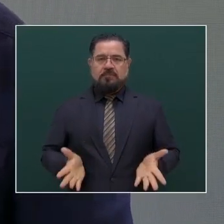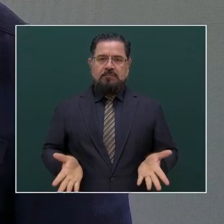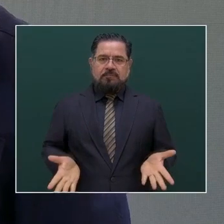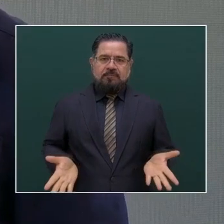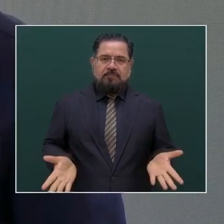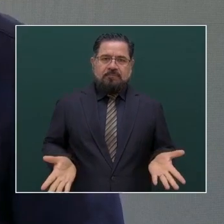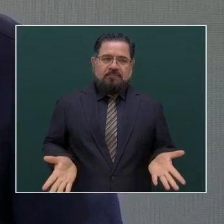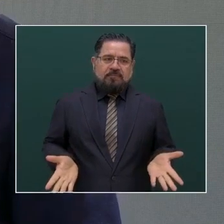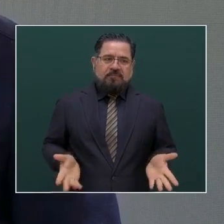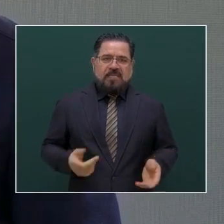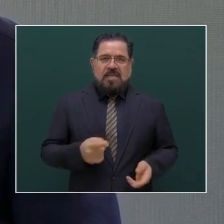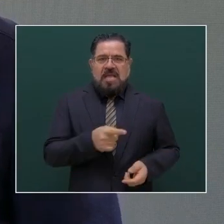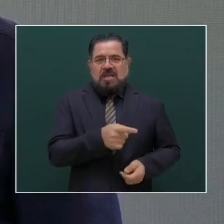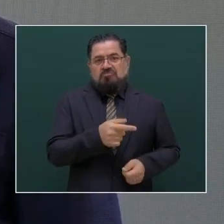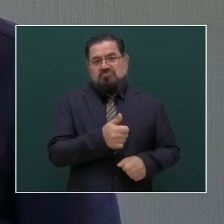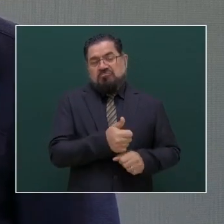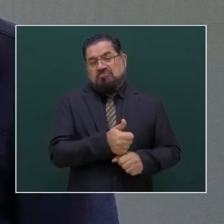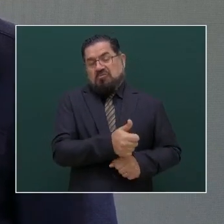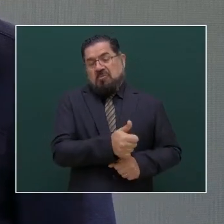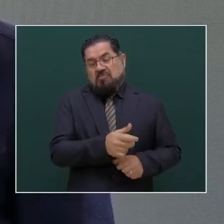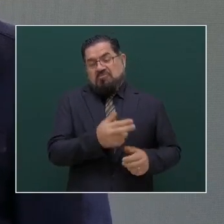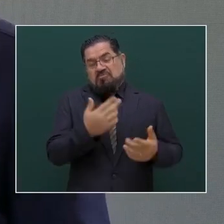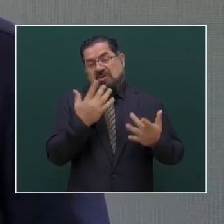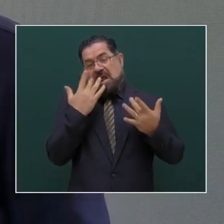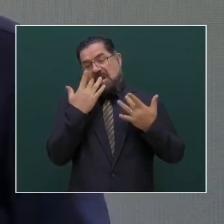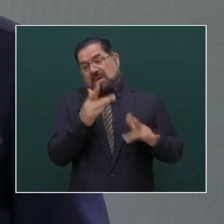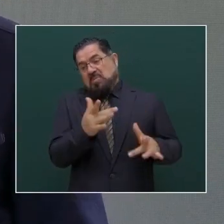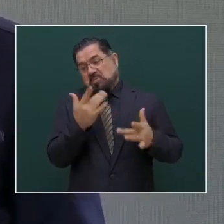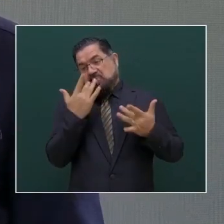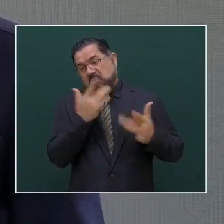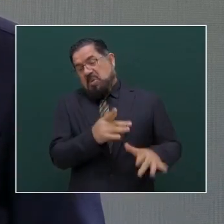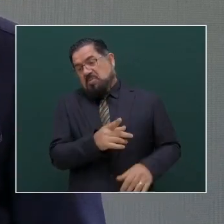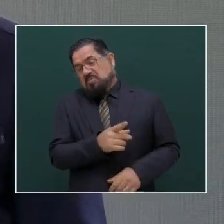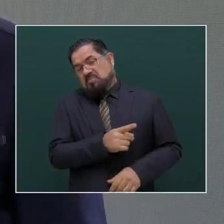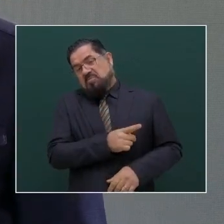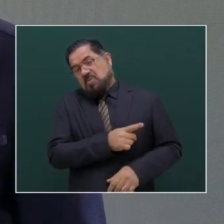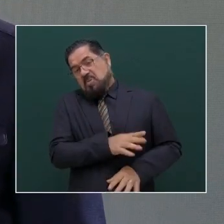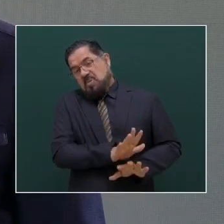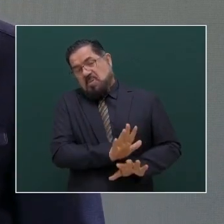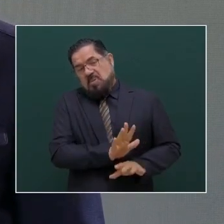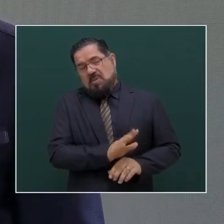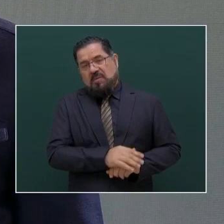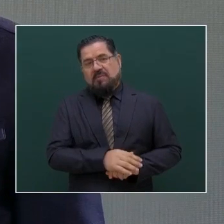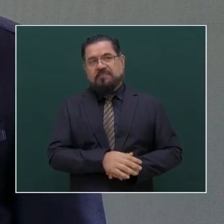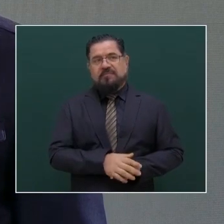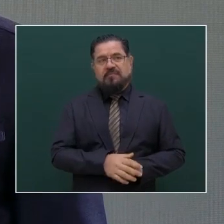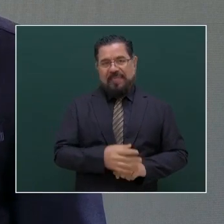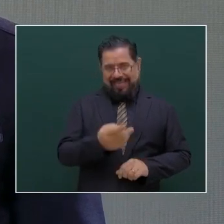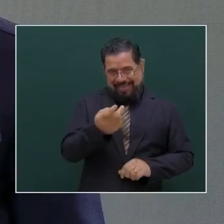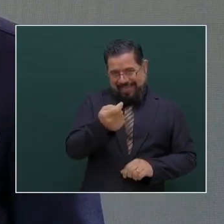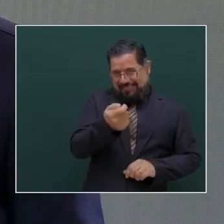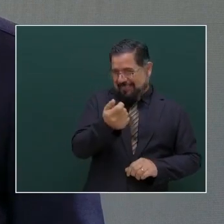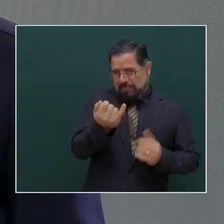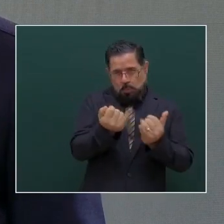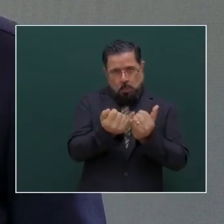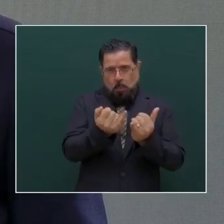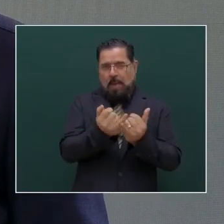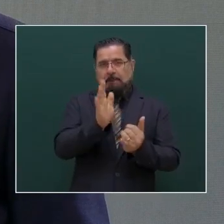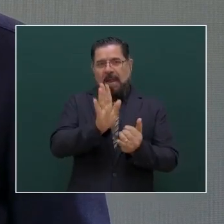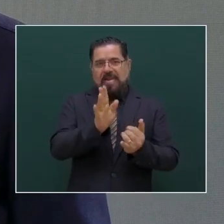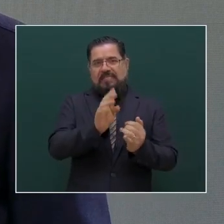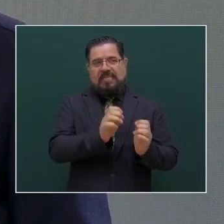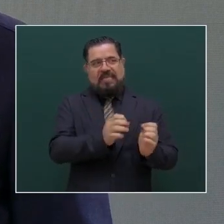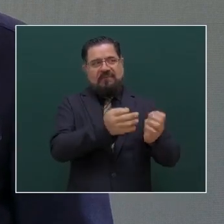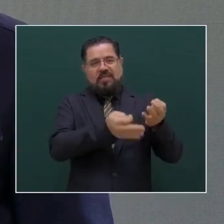Y fueron renunciando. Pues es un poco eso, lo de los tribunales.